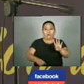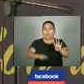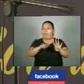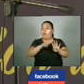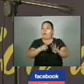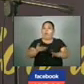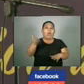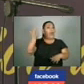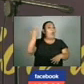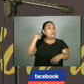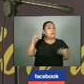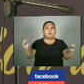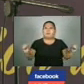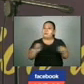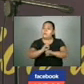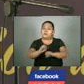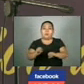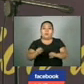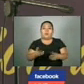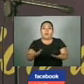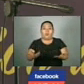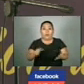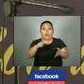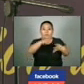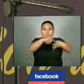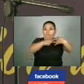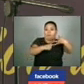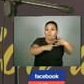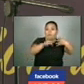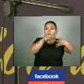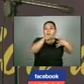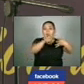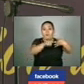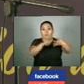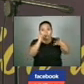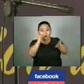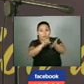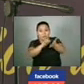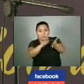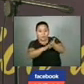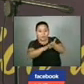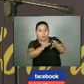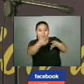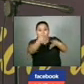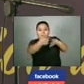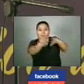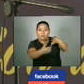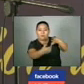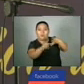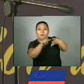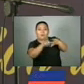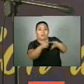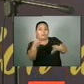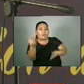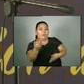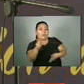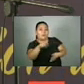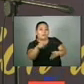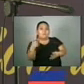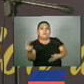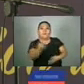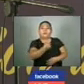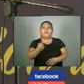nunca las hemos tenido, que es el referéndum, el plebiscito, la revocatoria de mandato y las iniciativas